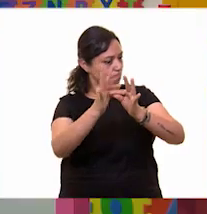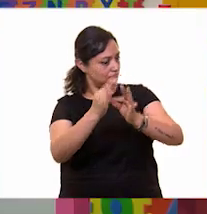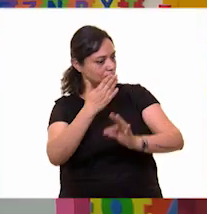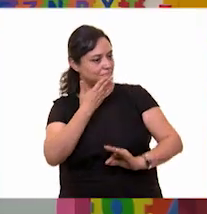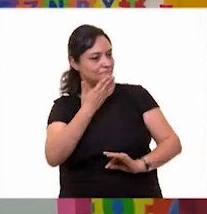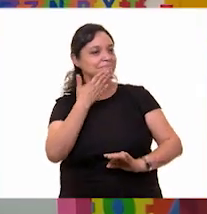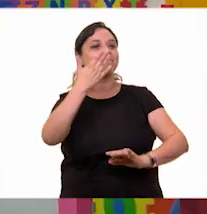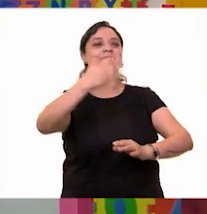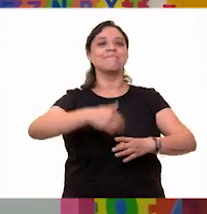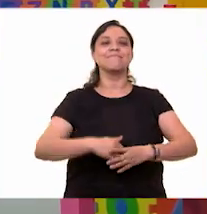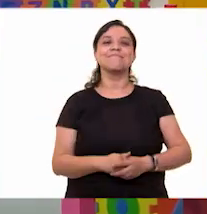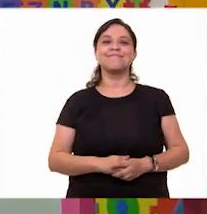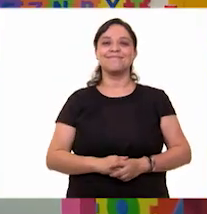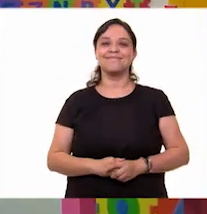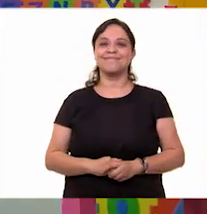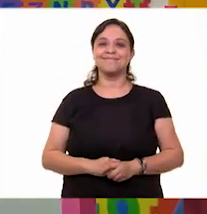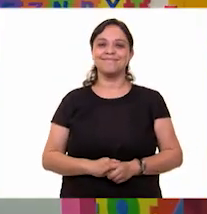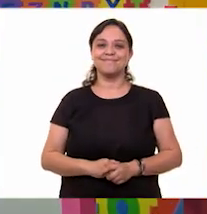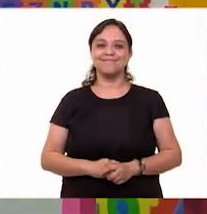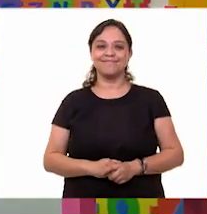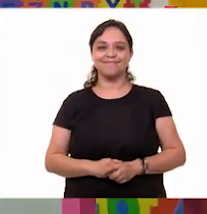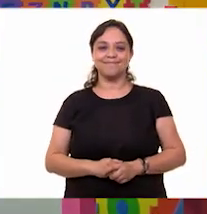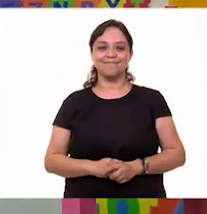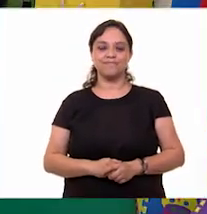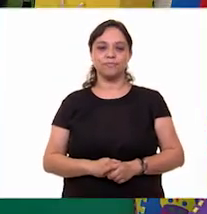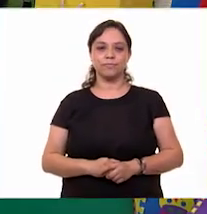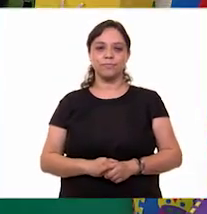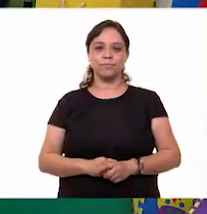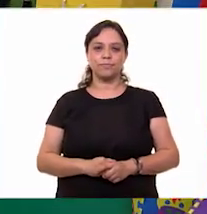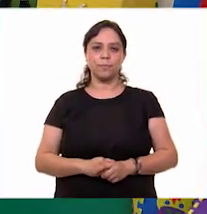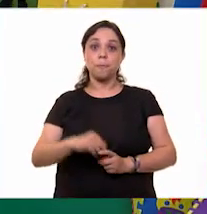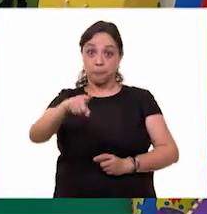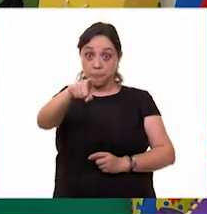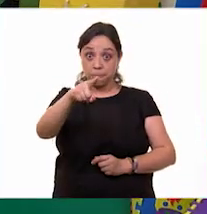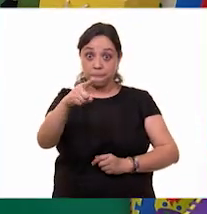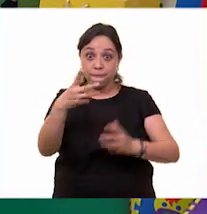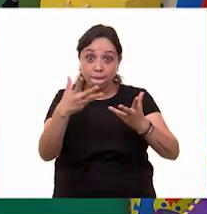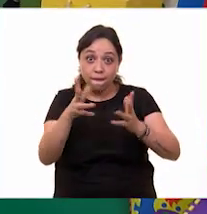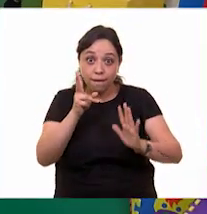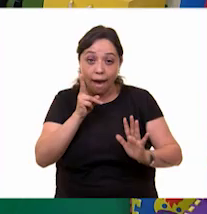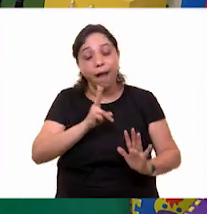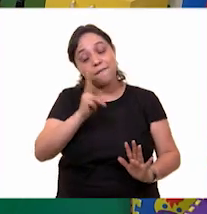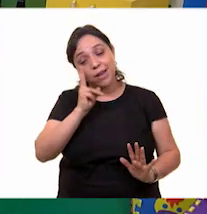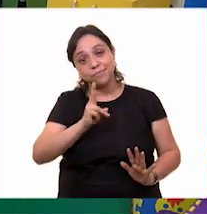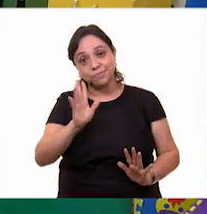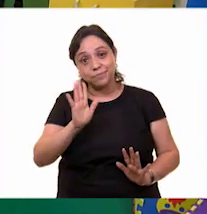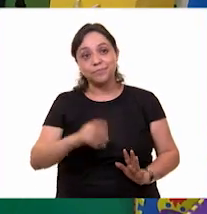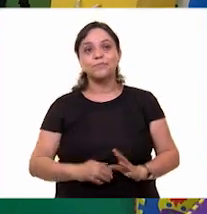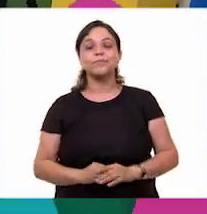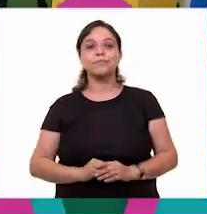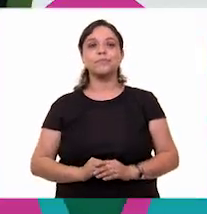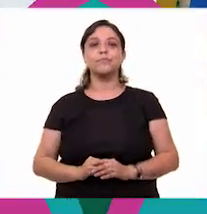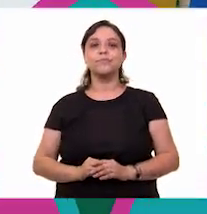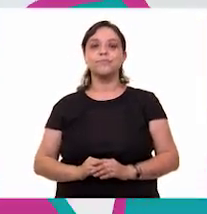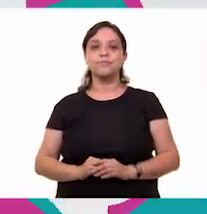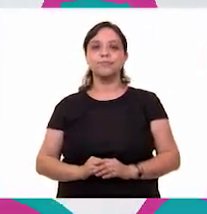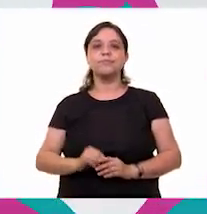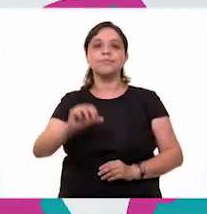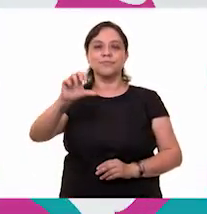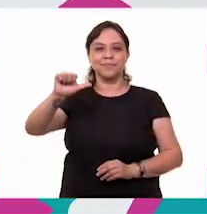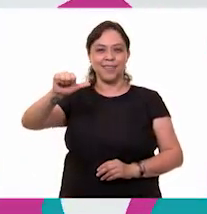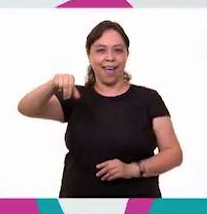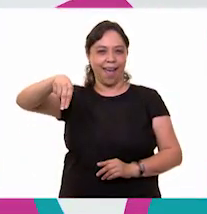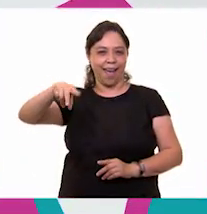Y ¿nuestras niñas y niños lo habrán hecho también? A ver, vamos a observar. A figuras de cuatro lados.